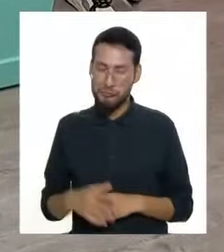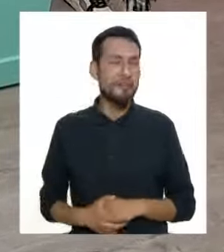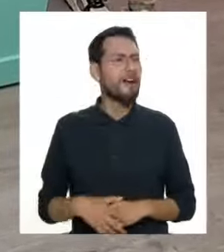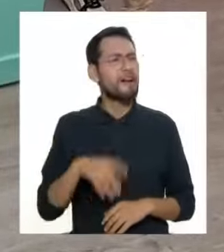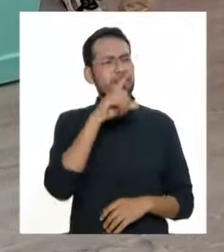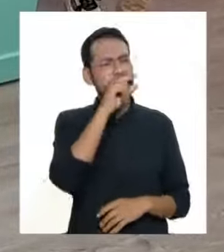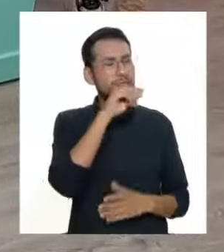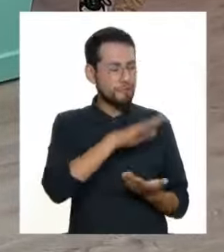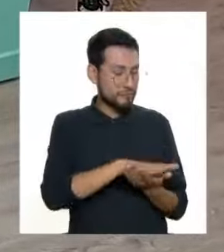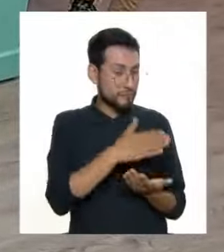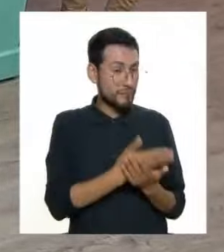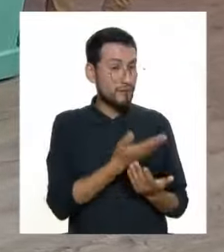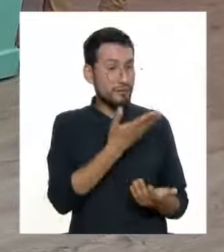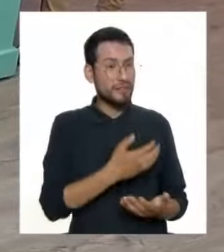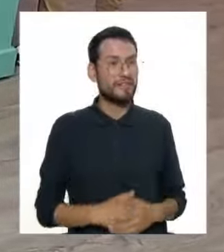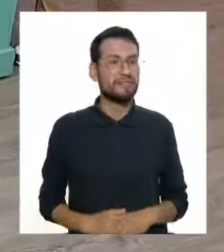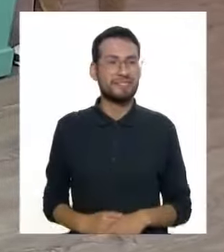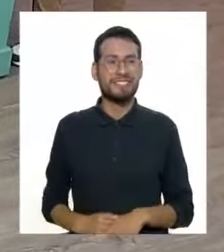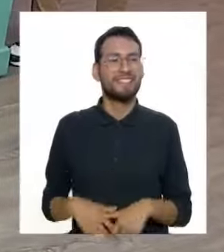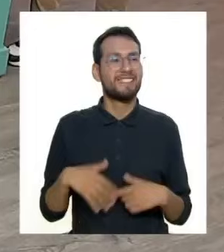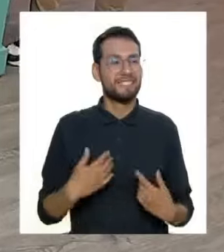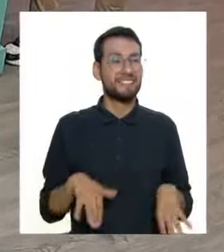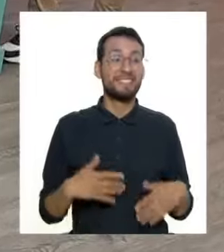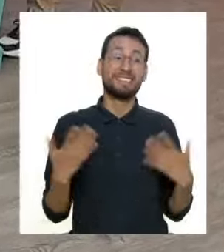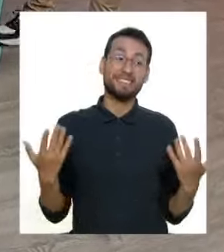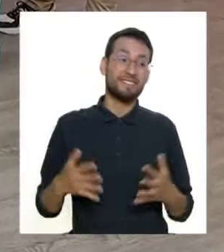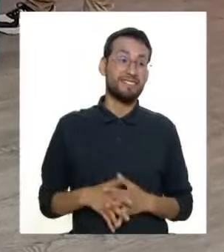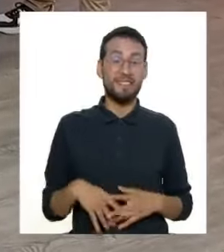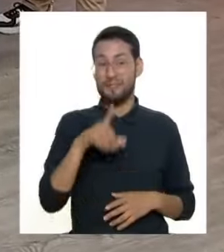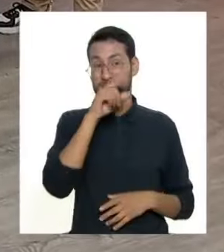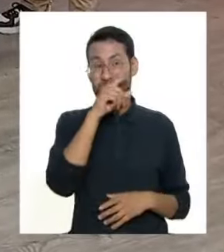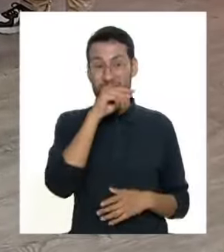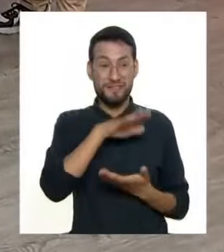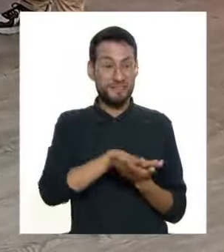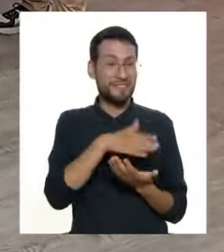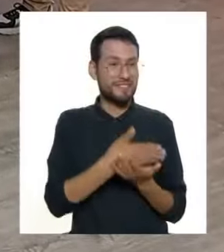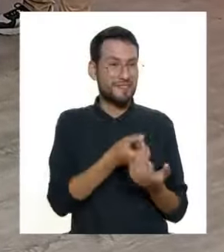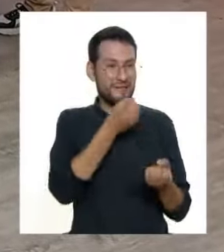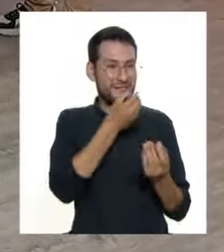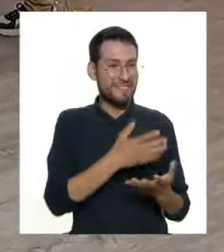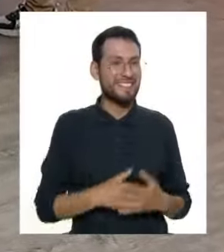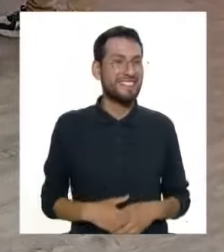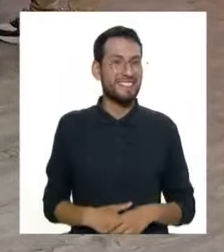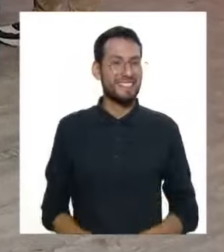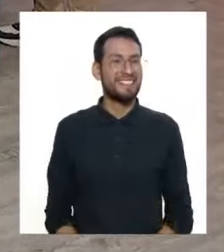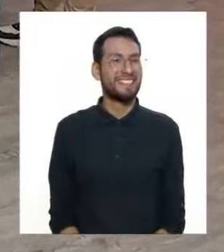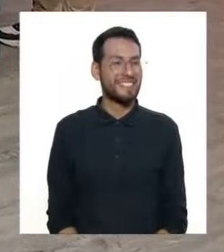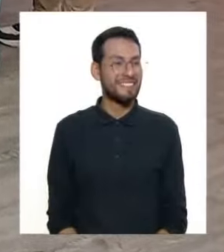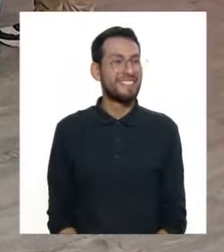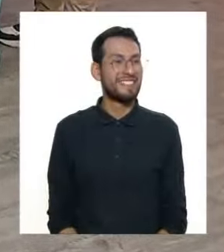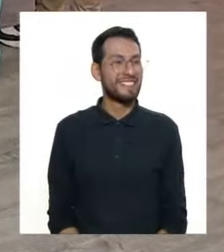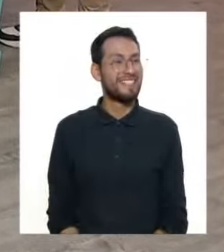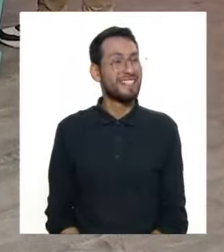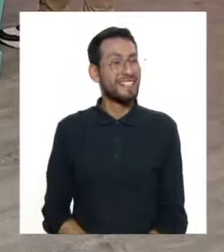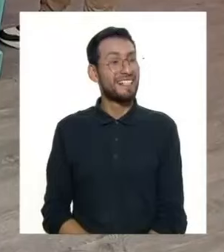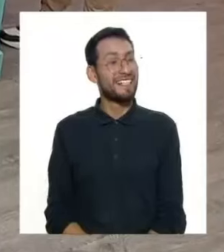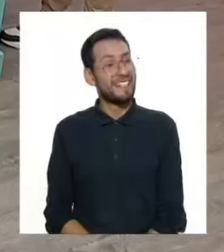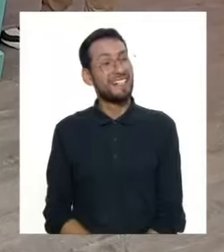El pollito frito. Mira, parece que es muy pollo. ¿No? No, este pollito frito está en toda Medoc. Es con piel.